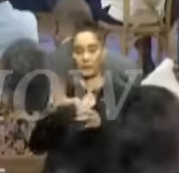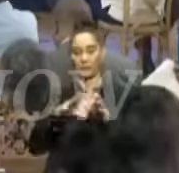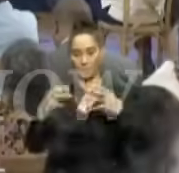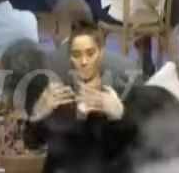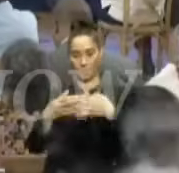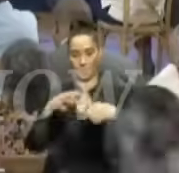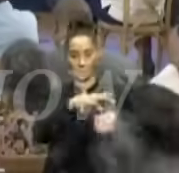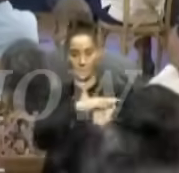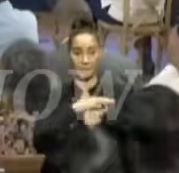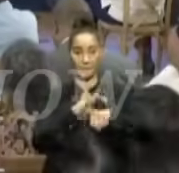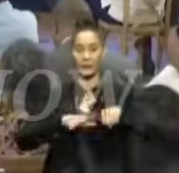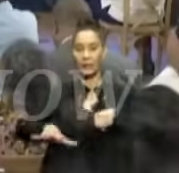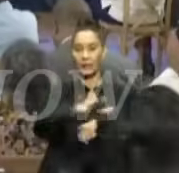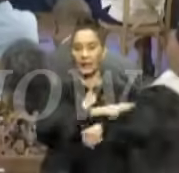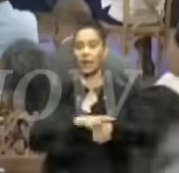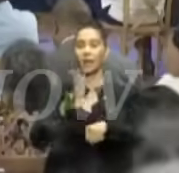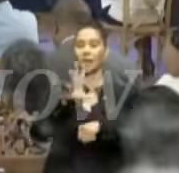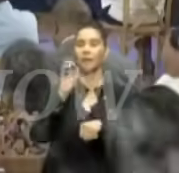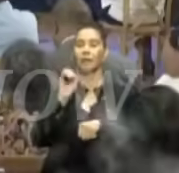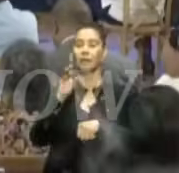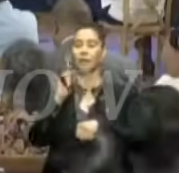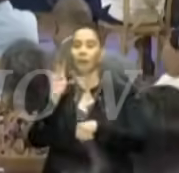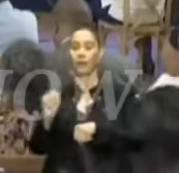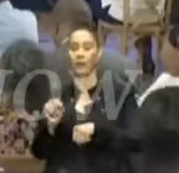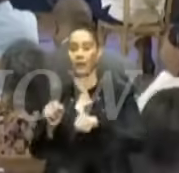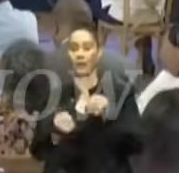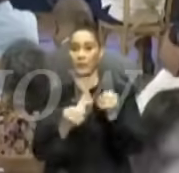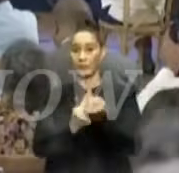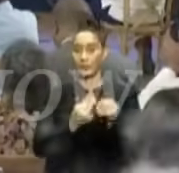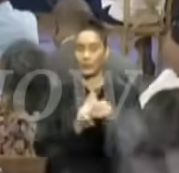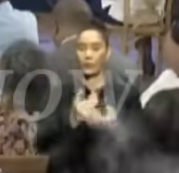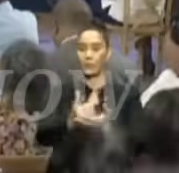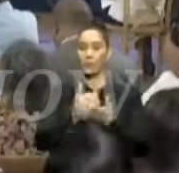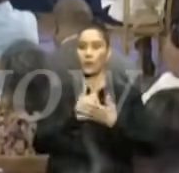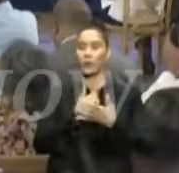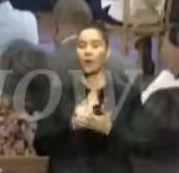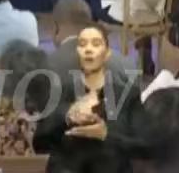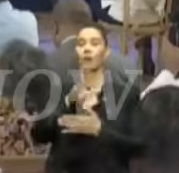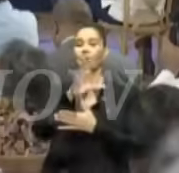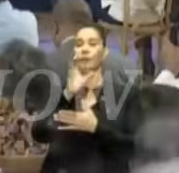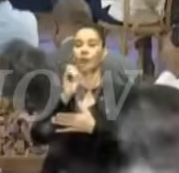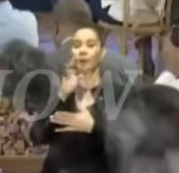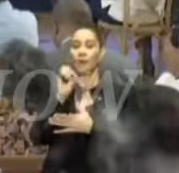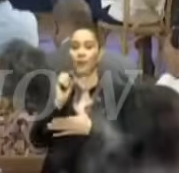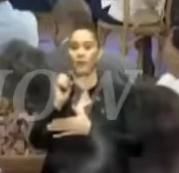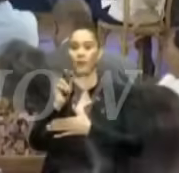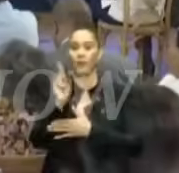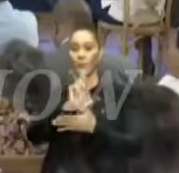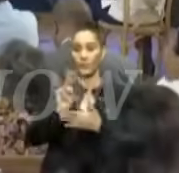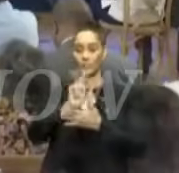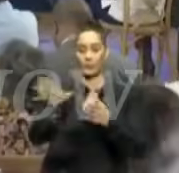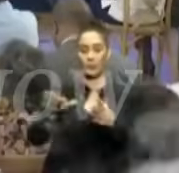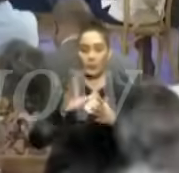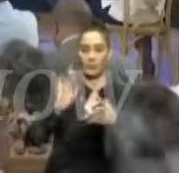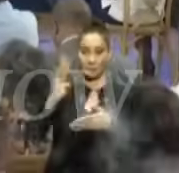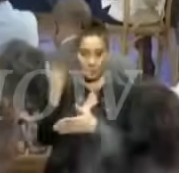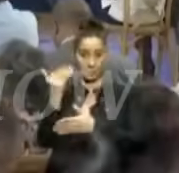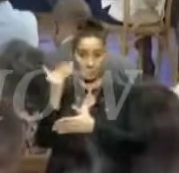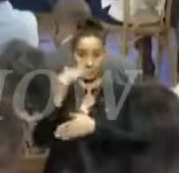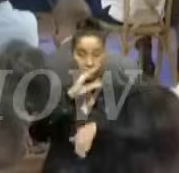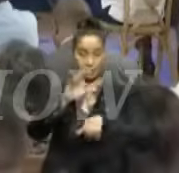tareas de riego impactando a un unos 7900 usuarios productores de 15 comunidades de la provincia